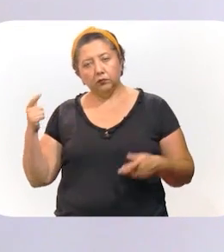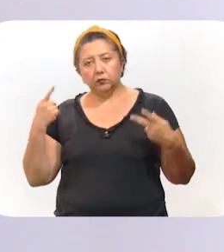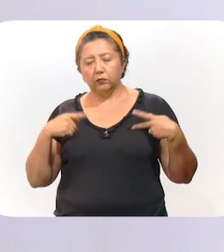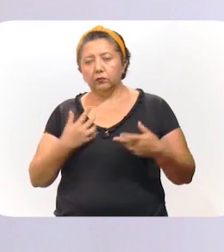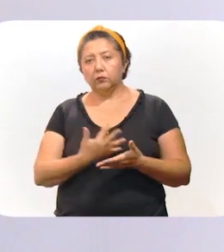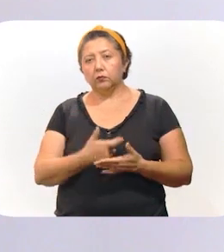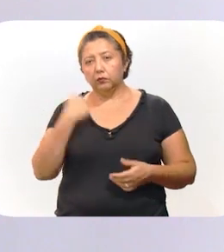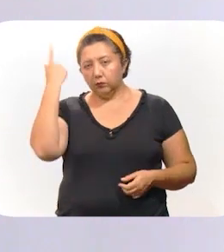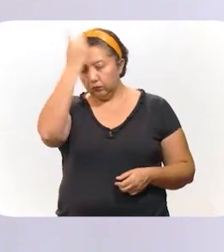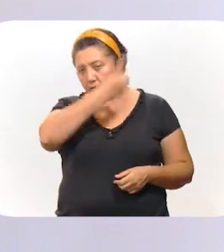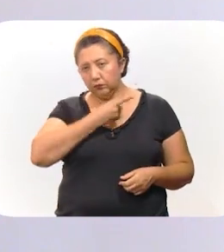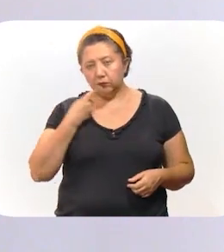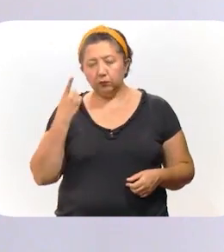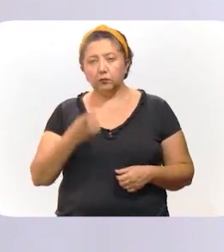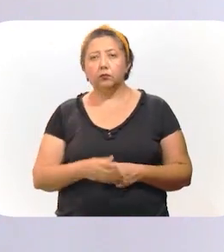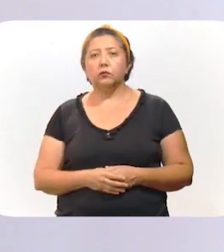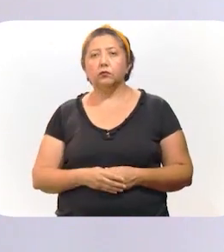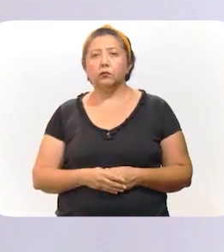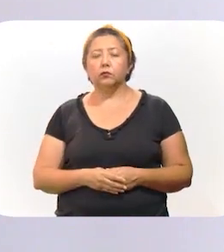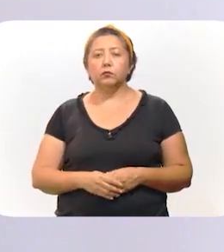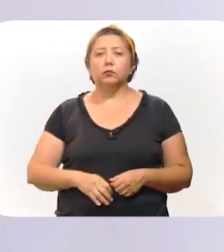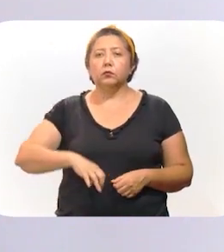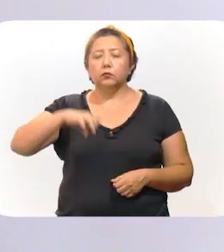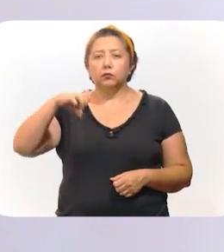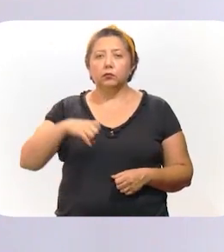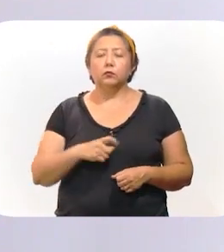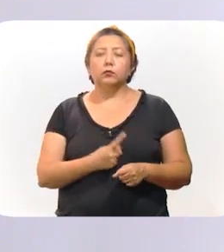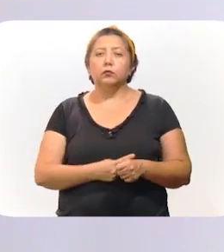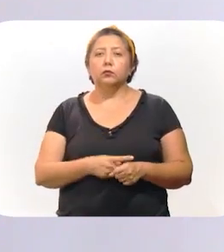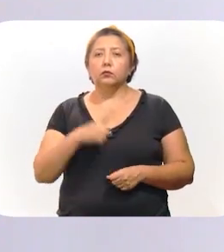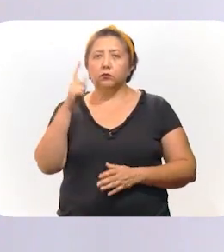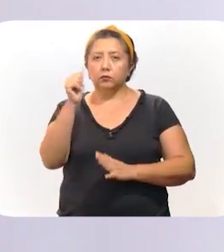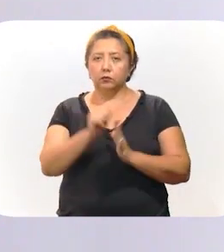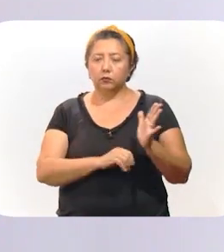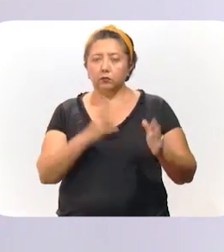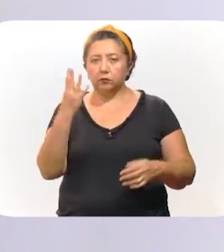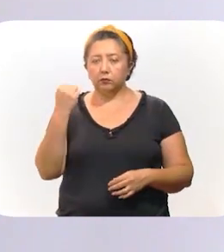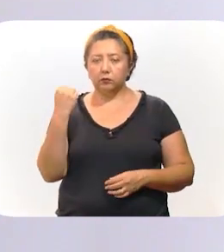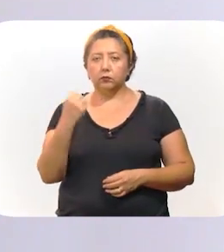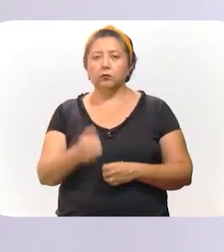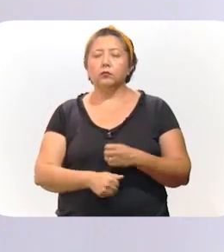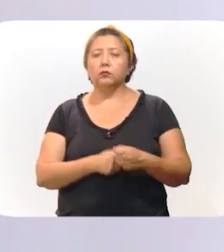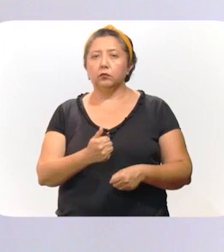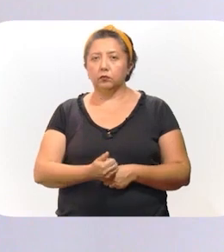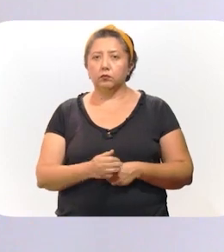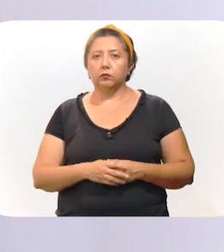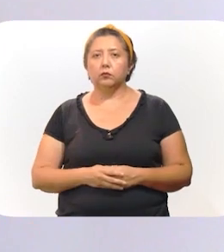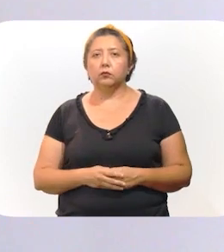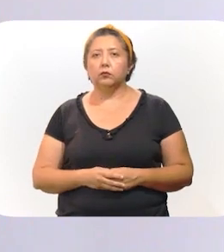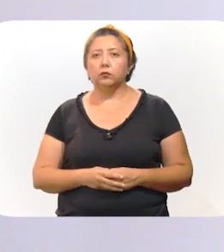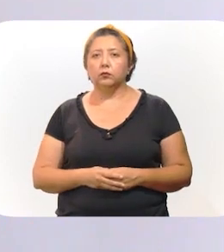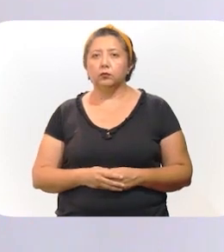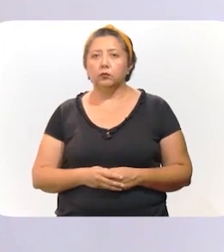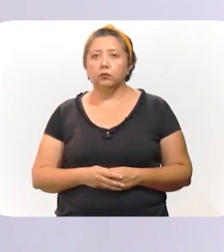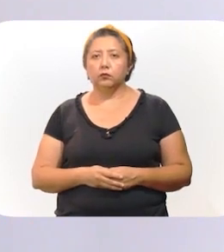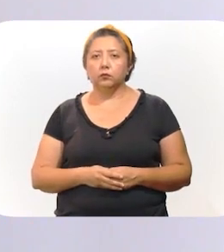pacientes a la espera de diagnóstico. El rango de edad de los casos es de un mes a 99 años.